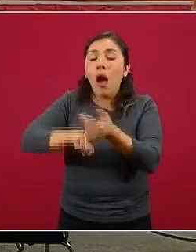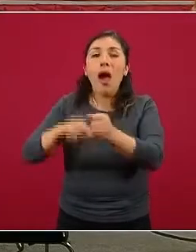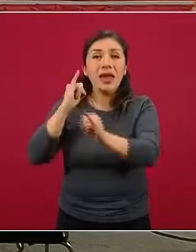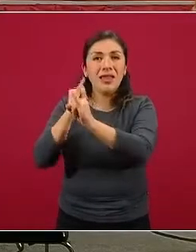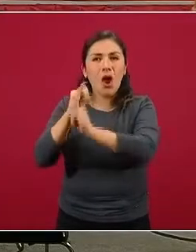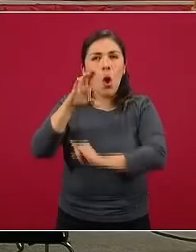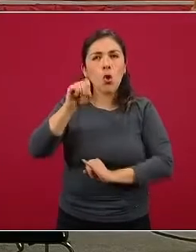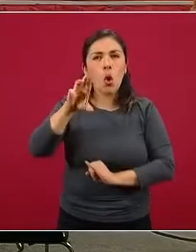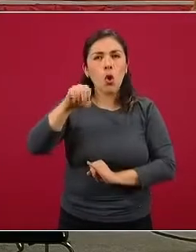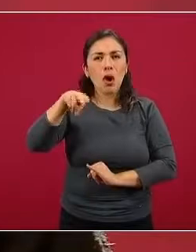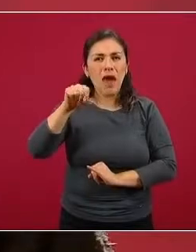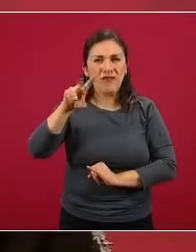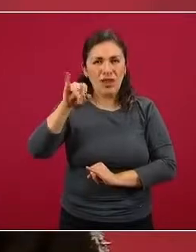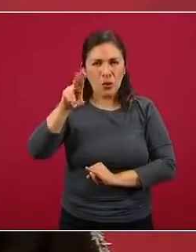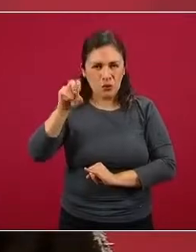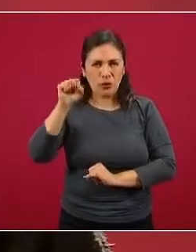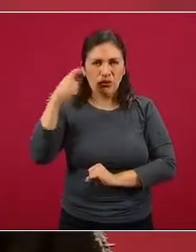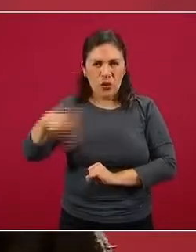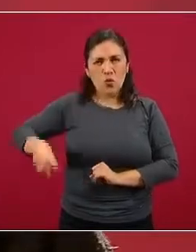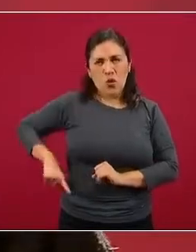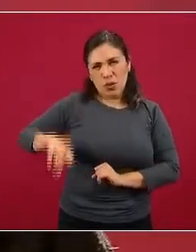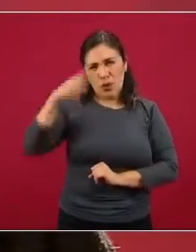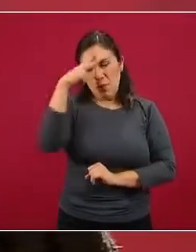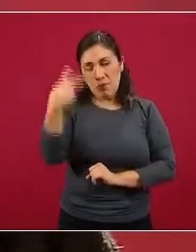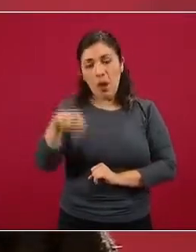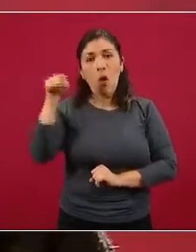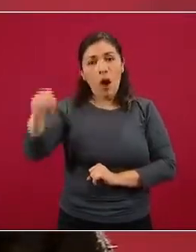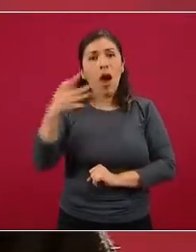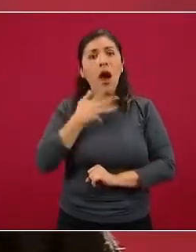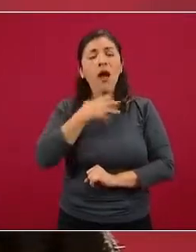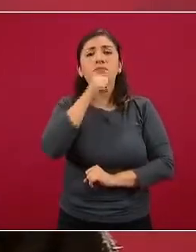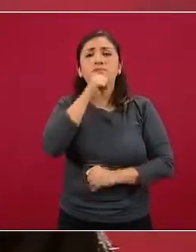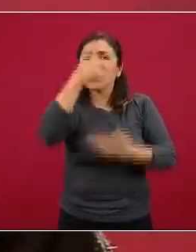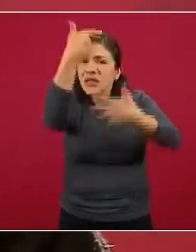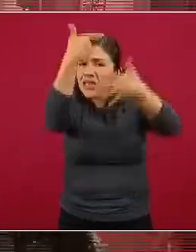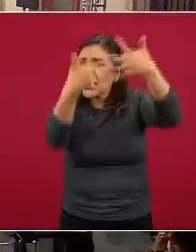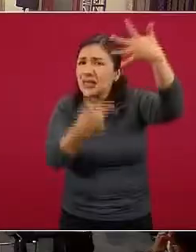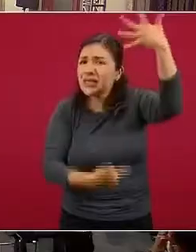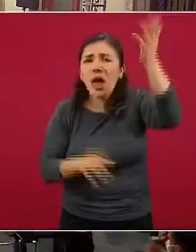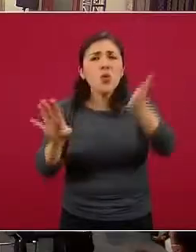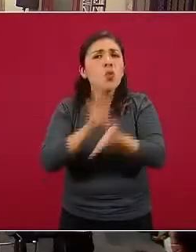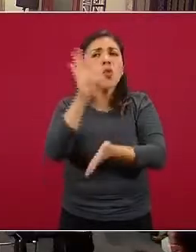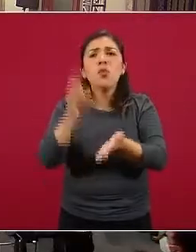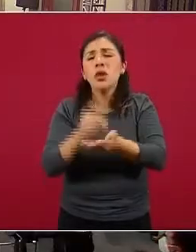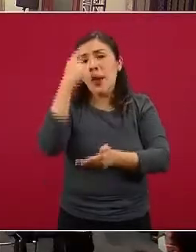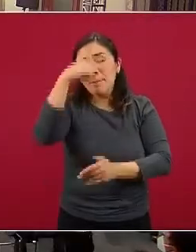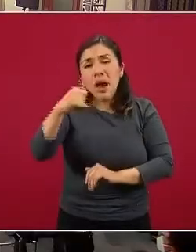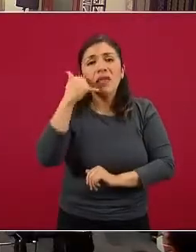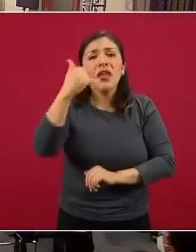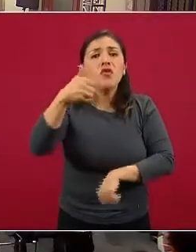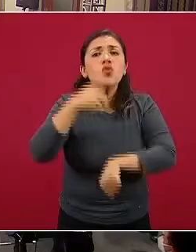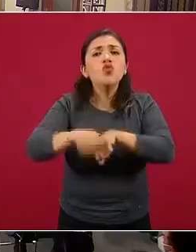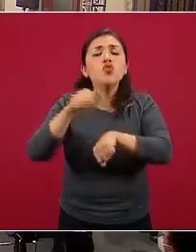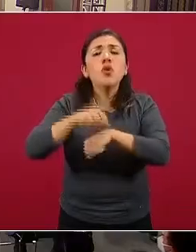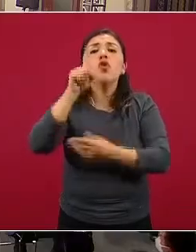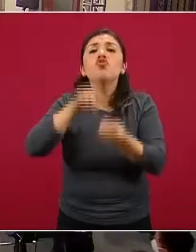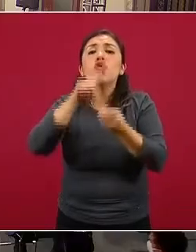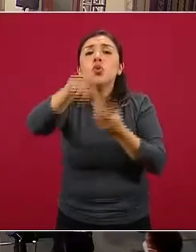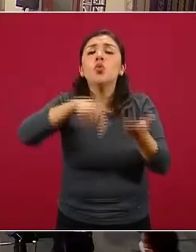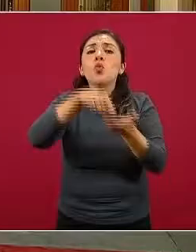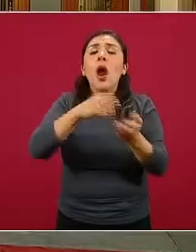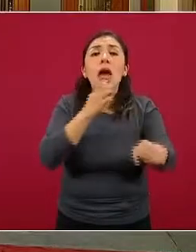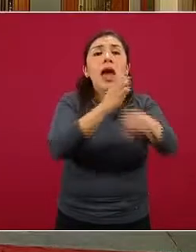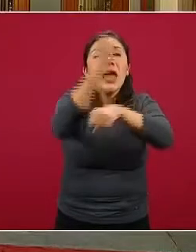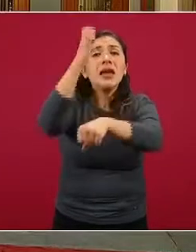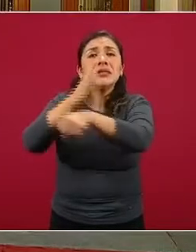Coronavirus, nuestro portal del Gobierno de México, tenemos la lista ahí de los números de contacto